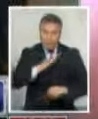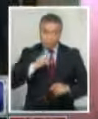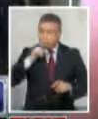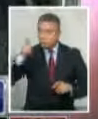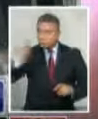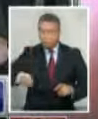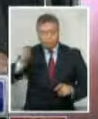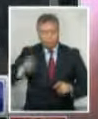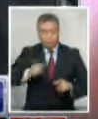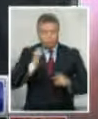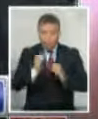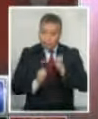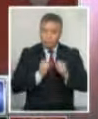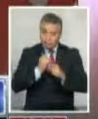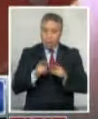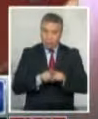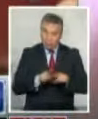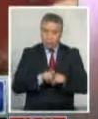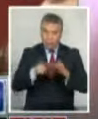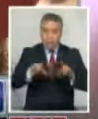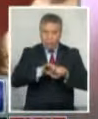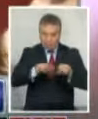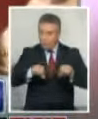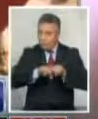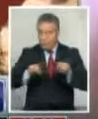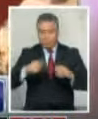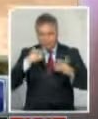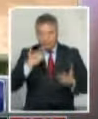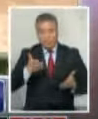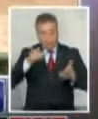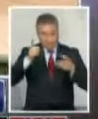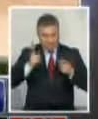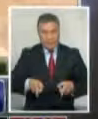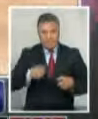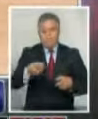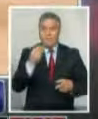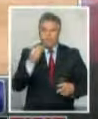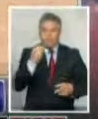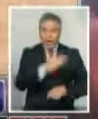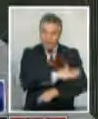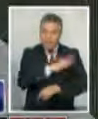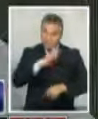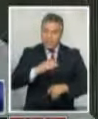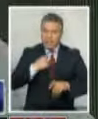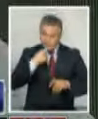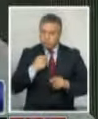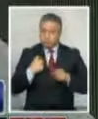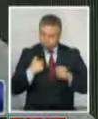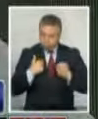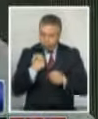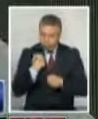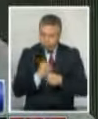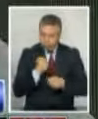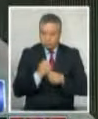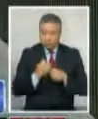sentencias internacionales, así como los tratados internacionales, las sentencias también deben cumplirse de buena fe. Entonces, desde ese punto de